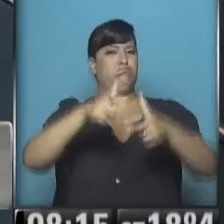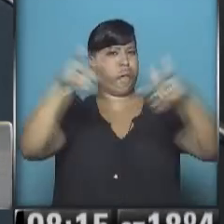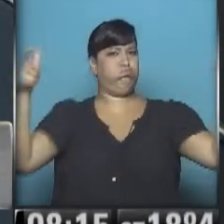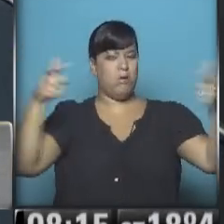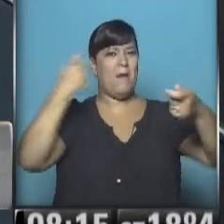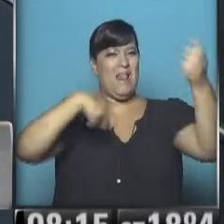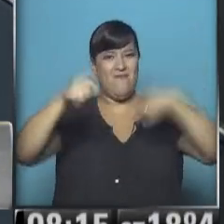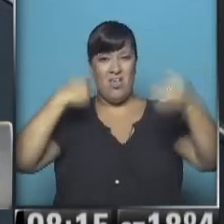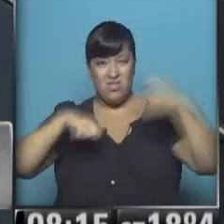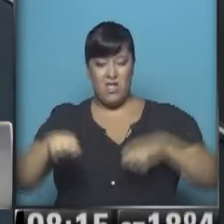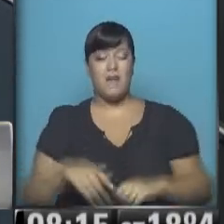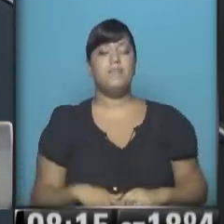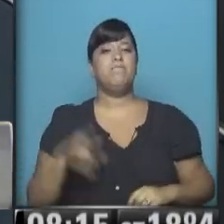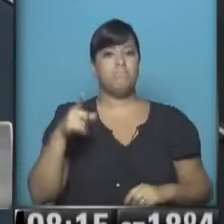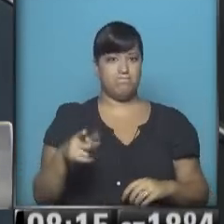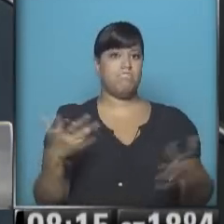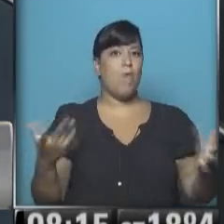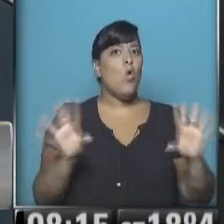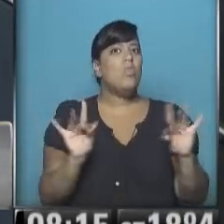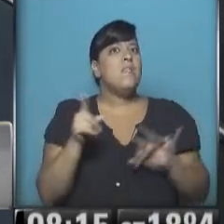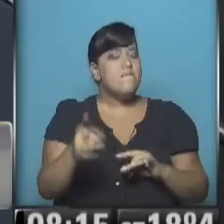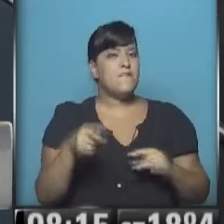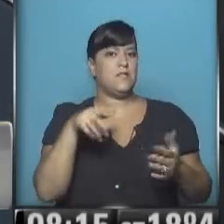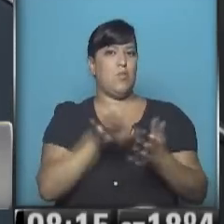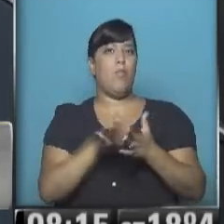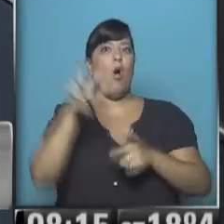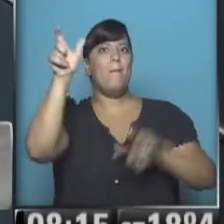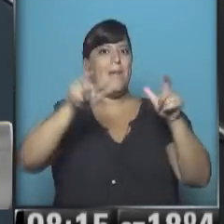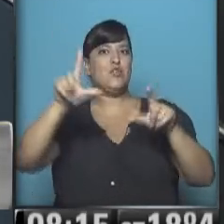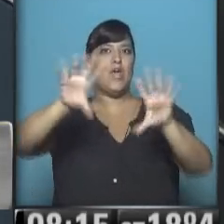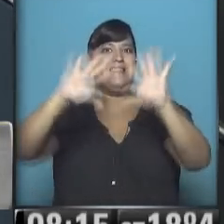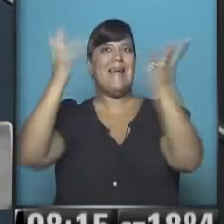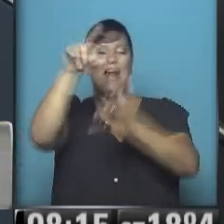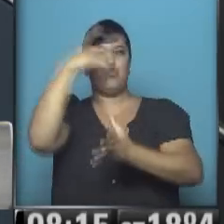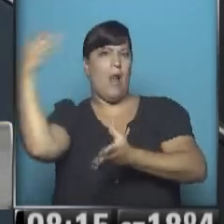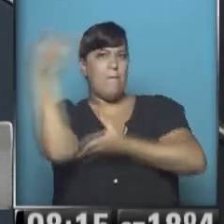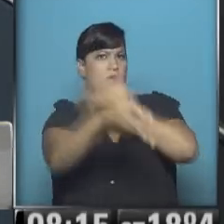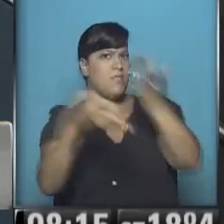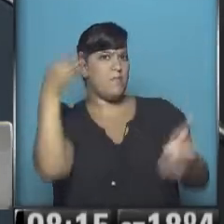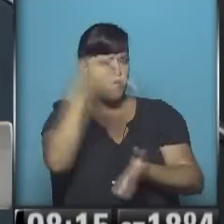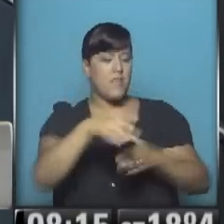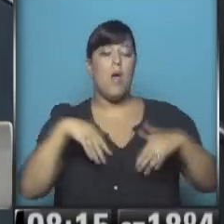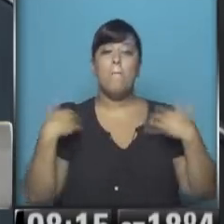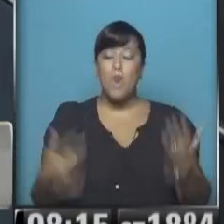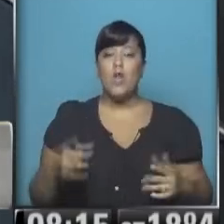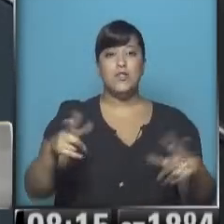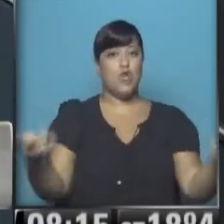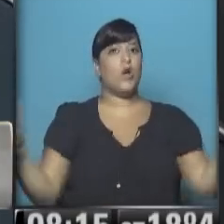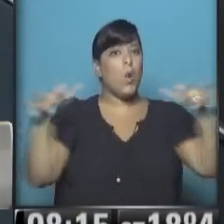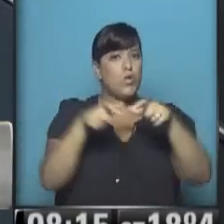contexto naturalmente complejo des el punto de vista de la demanda internacional por lo tanto ha sido una reunión eh